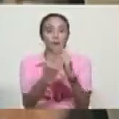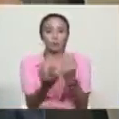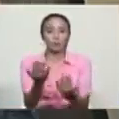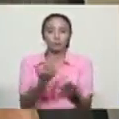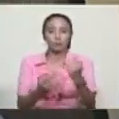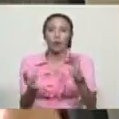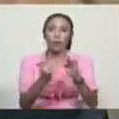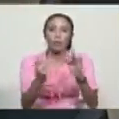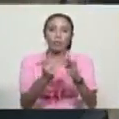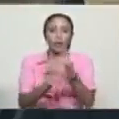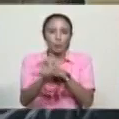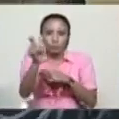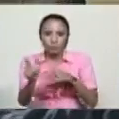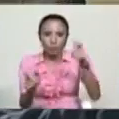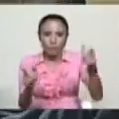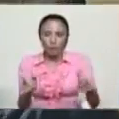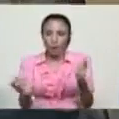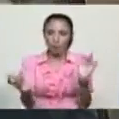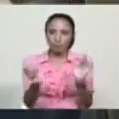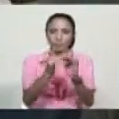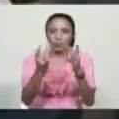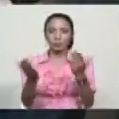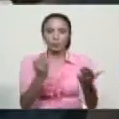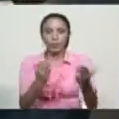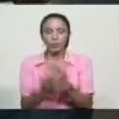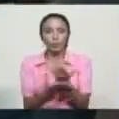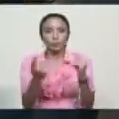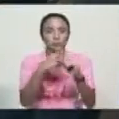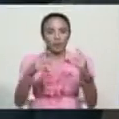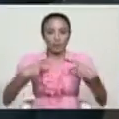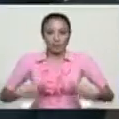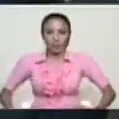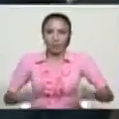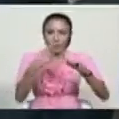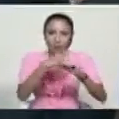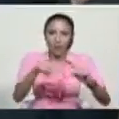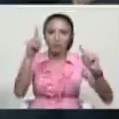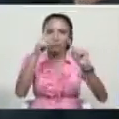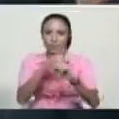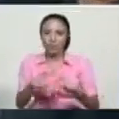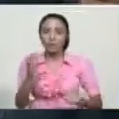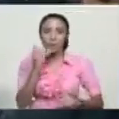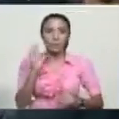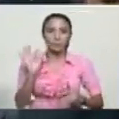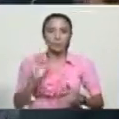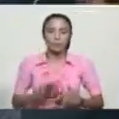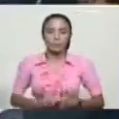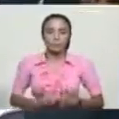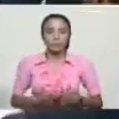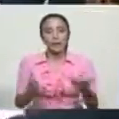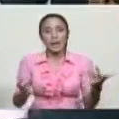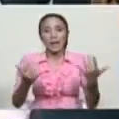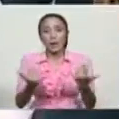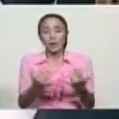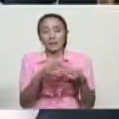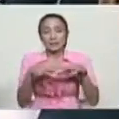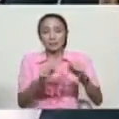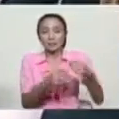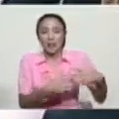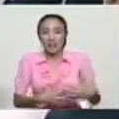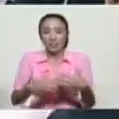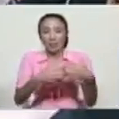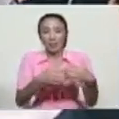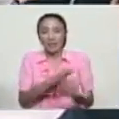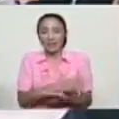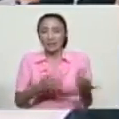humanos, la forma como nos relacionamos con otras formas de vida, es decir, esta modernidad colonial, capitalista, es destructiva